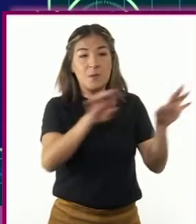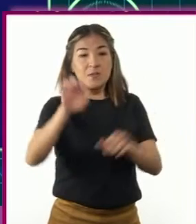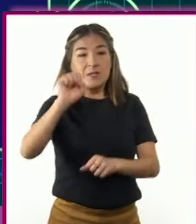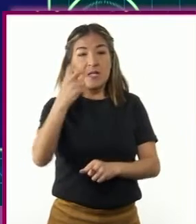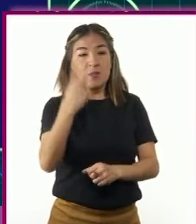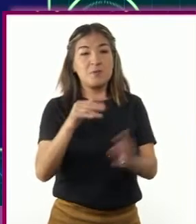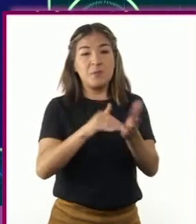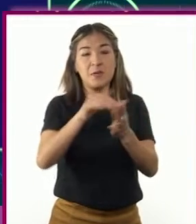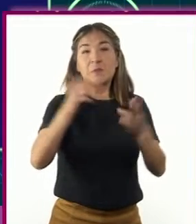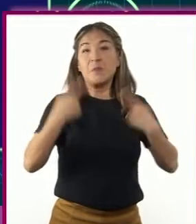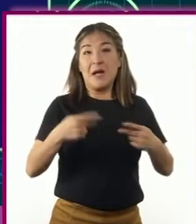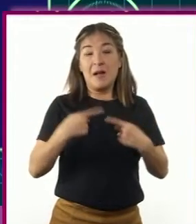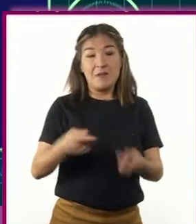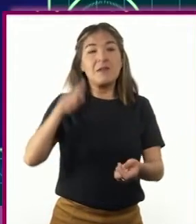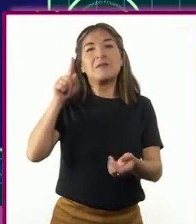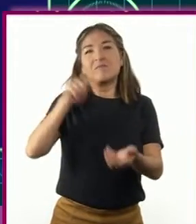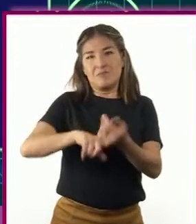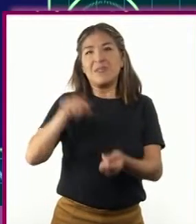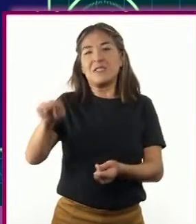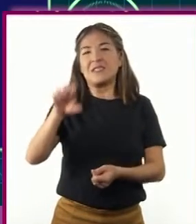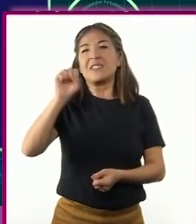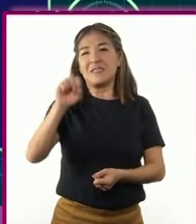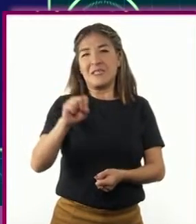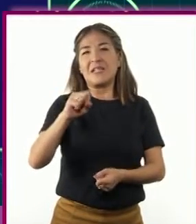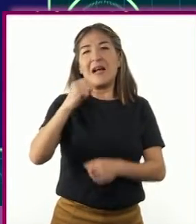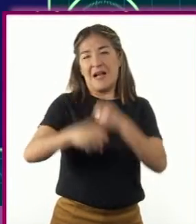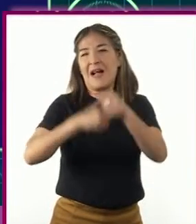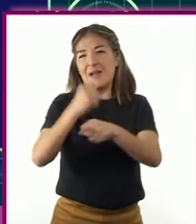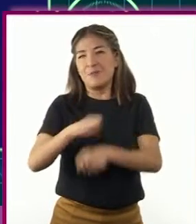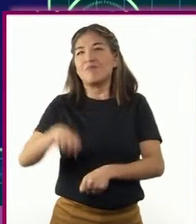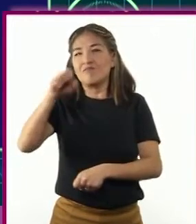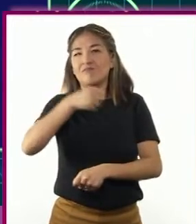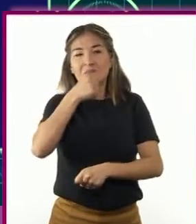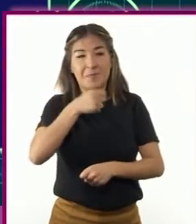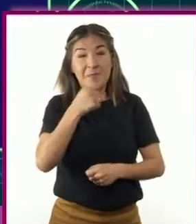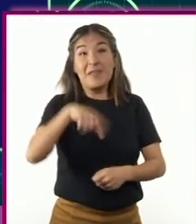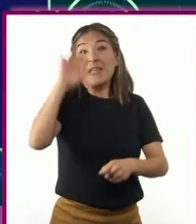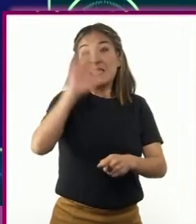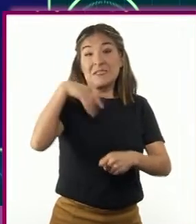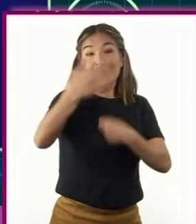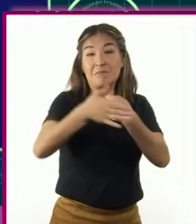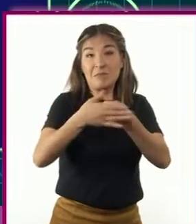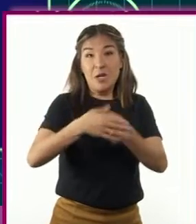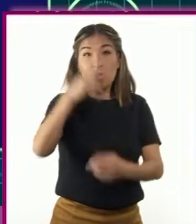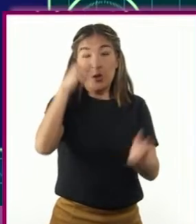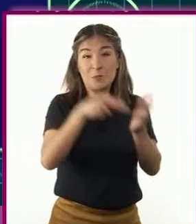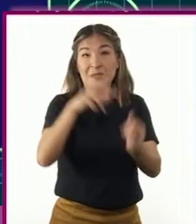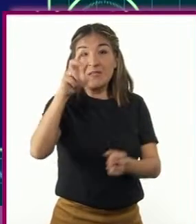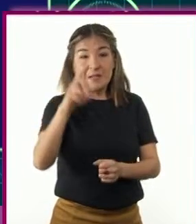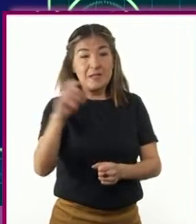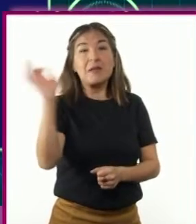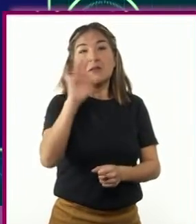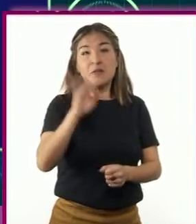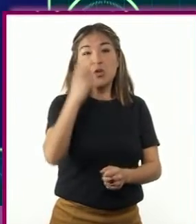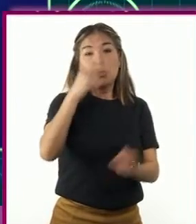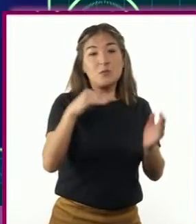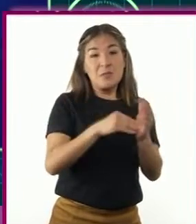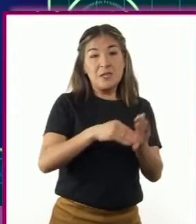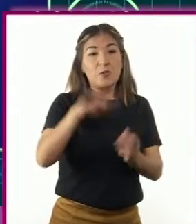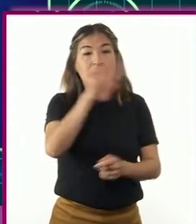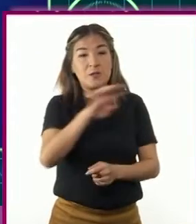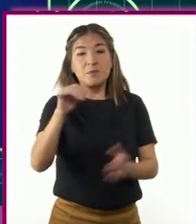una edad de 60 años y más. Espera que para el año 2030 la cifra aumente a 1.400 millones,